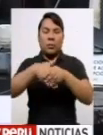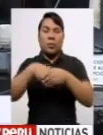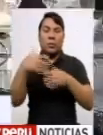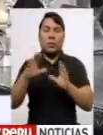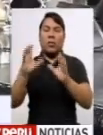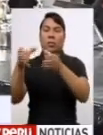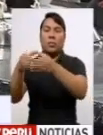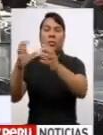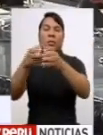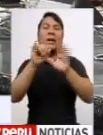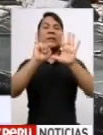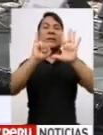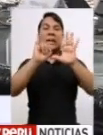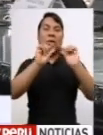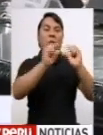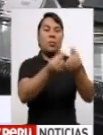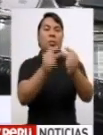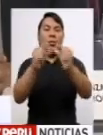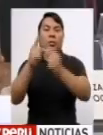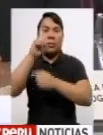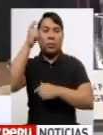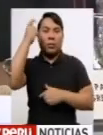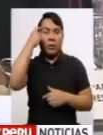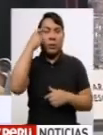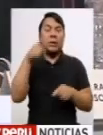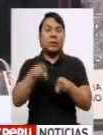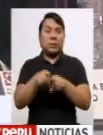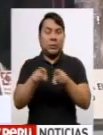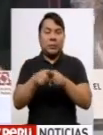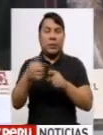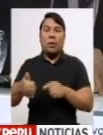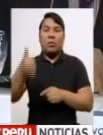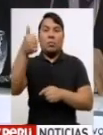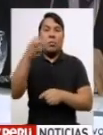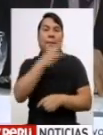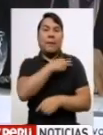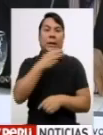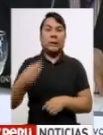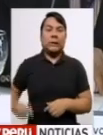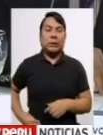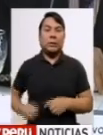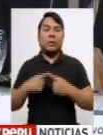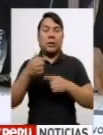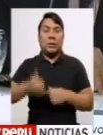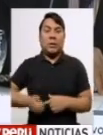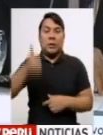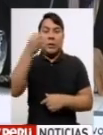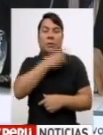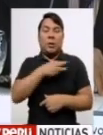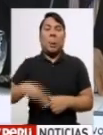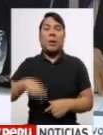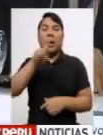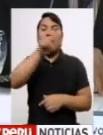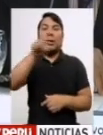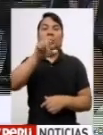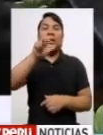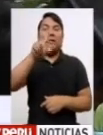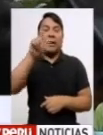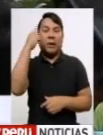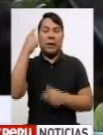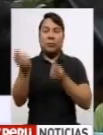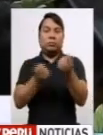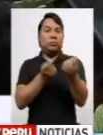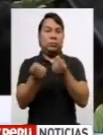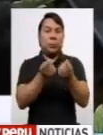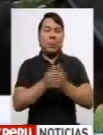6 agrupaciones políticas, la sociedad civil y el Consejo de Ministros, cuyo titular, Fernando Zavala, encabezó la sesión. Quiero